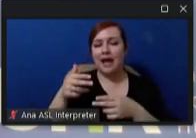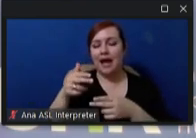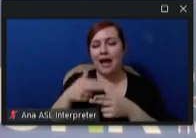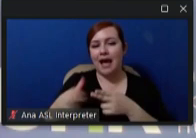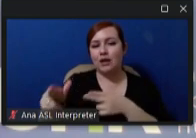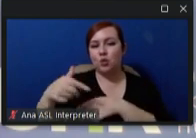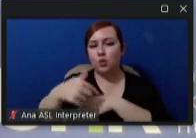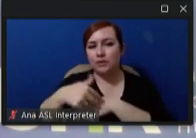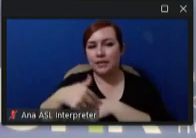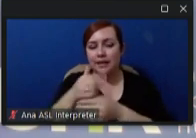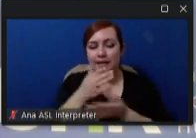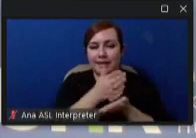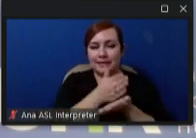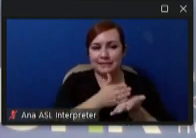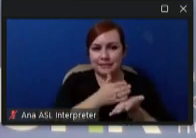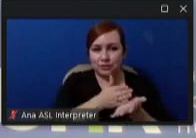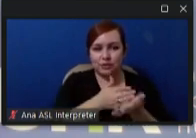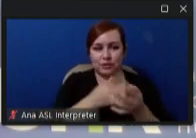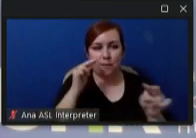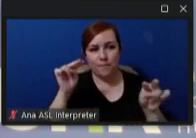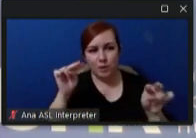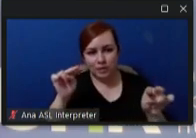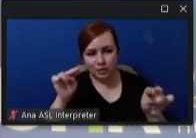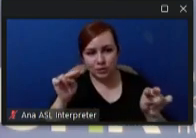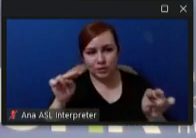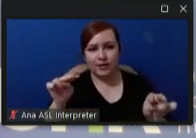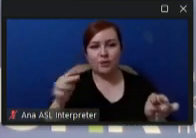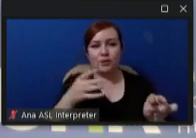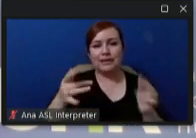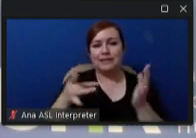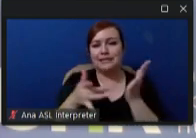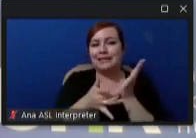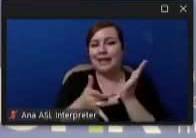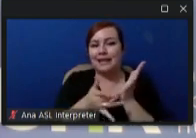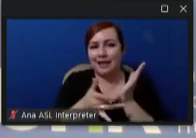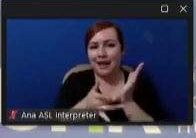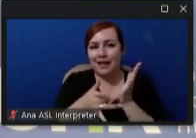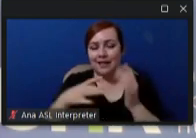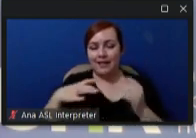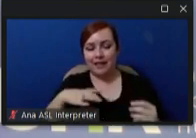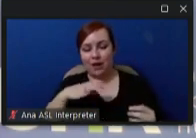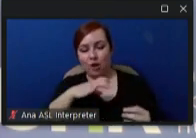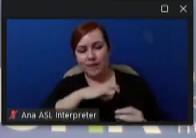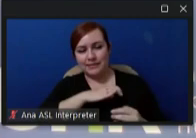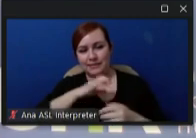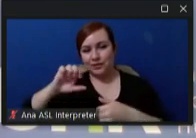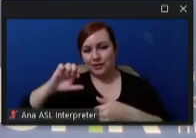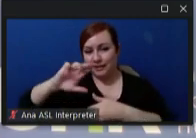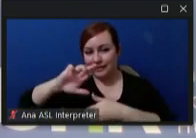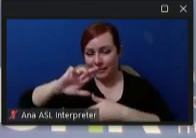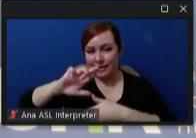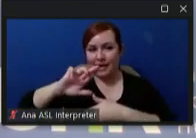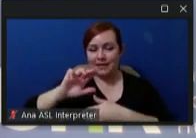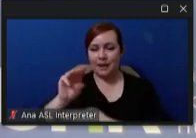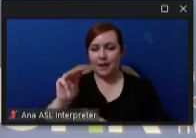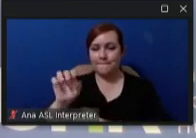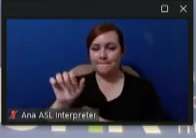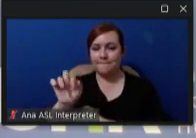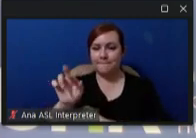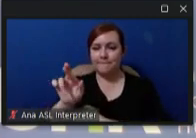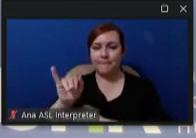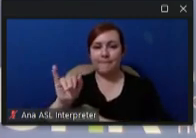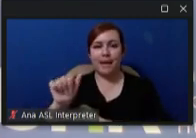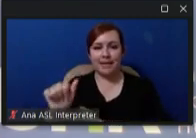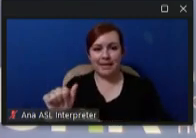las secciones de monitoreo y cooperación técnica de la Comisión Interamericana, María Claudia Pulido.